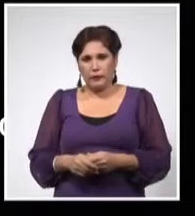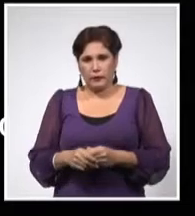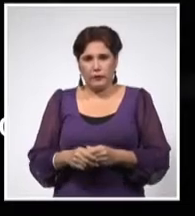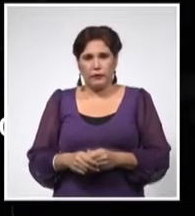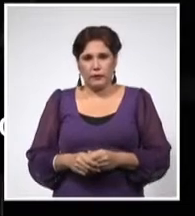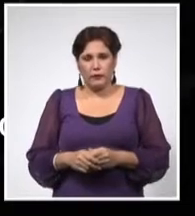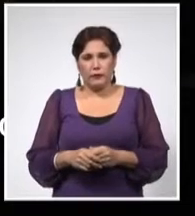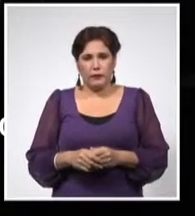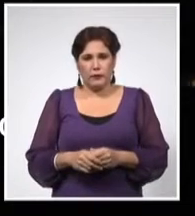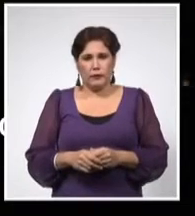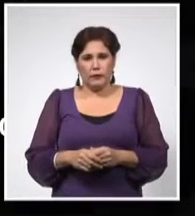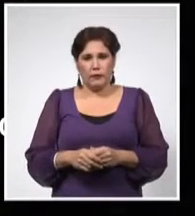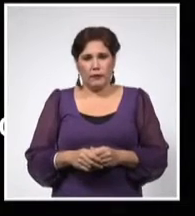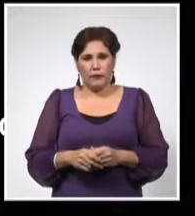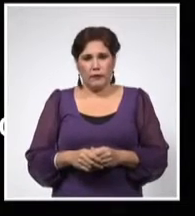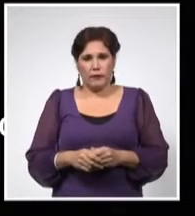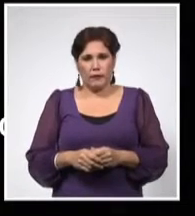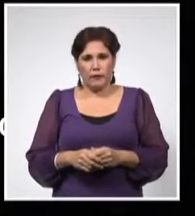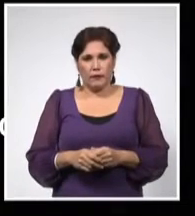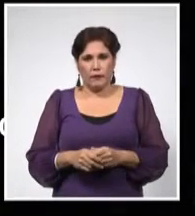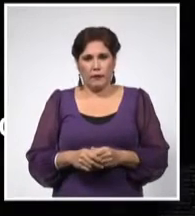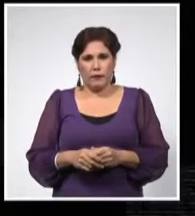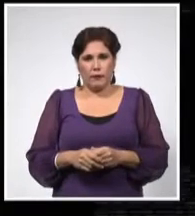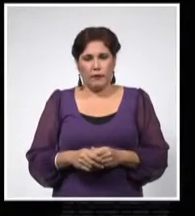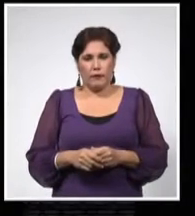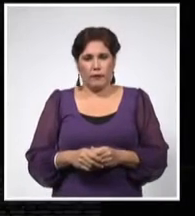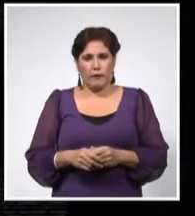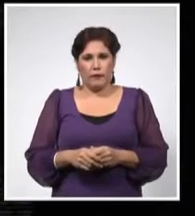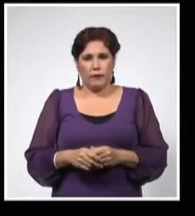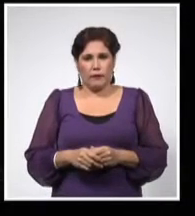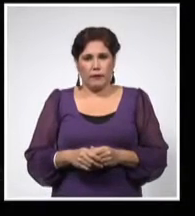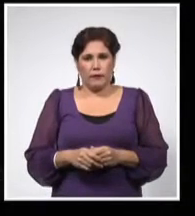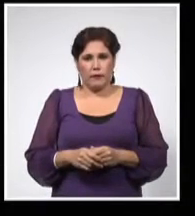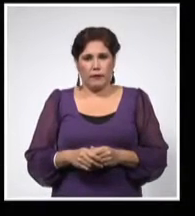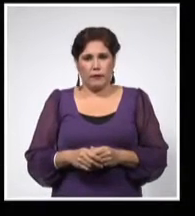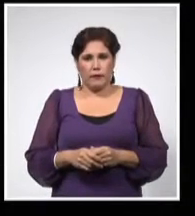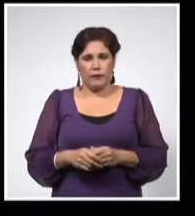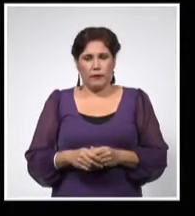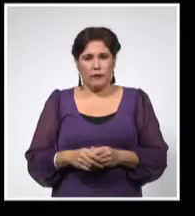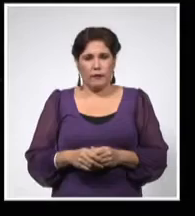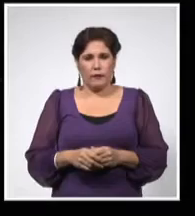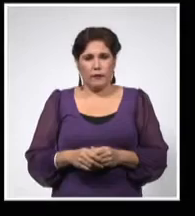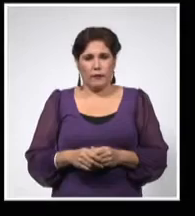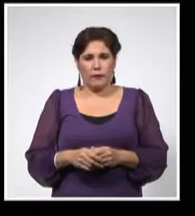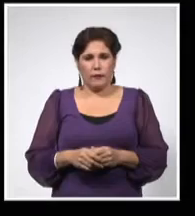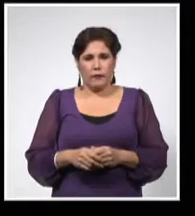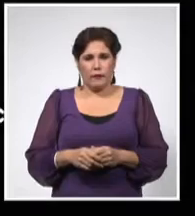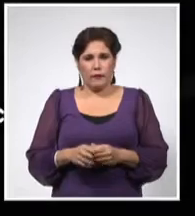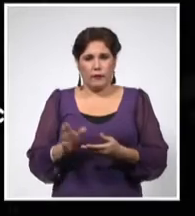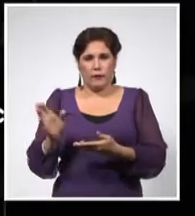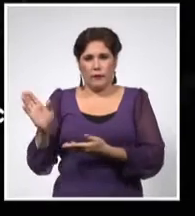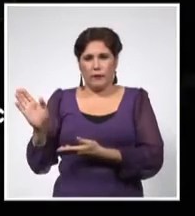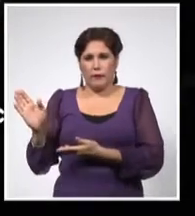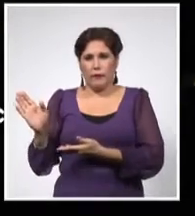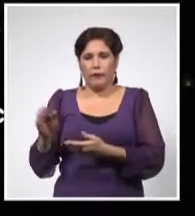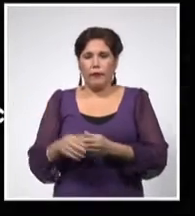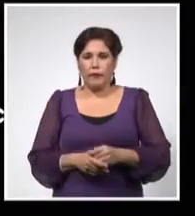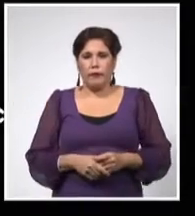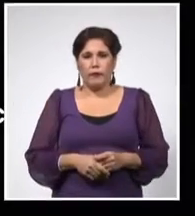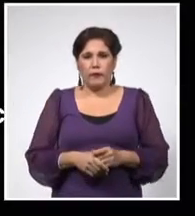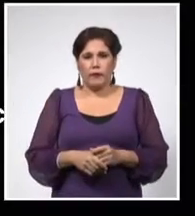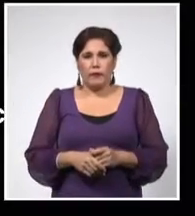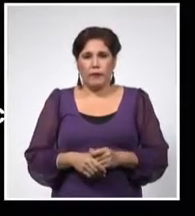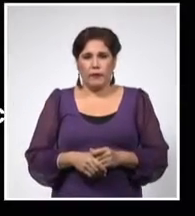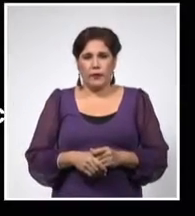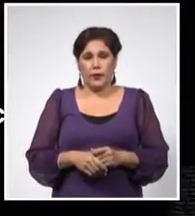fighting for our friends from Cuba. They know that we've been doing that, and so many other places, but Cuba, Venezuela,